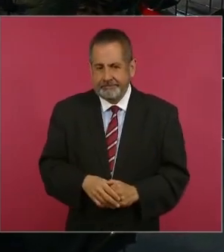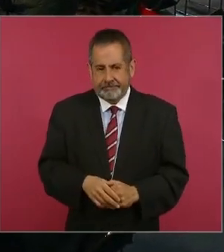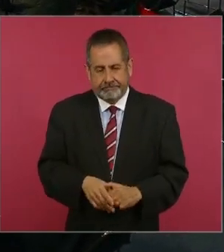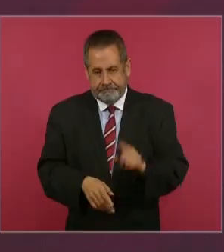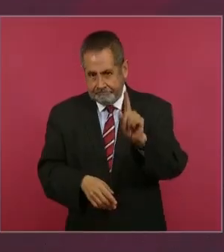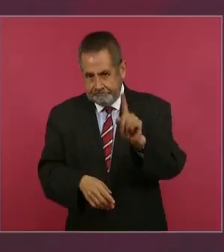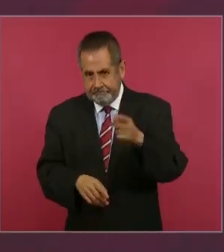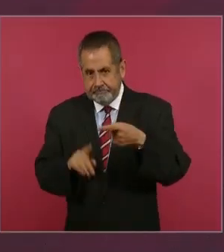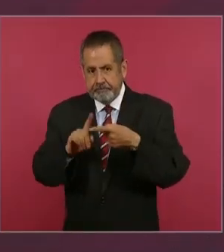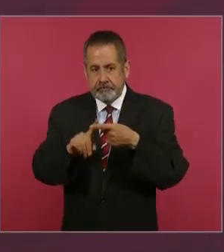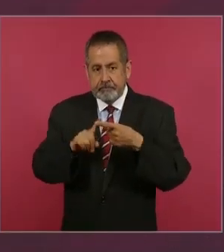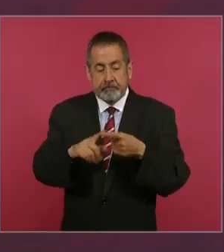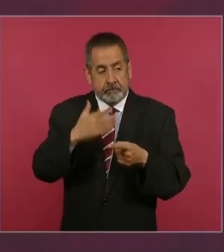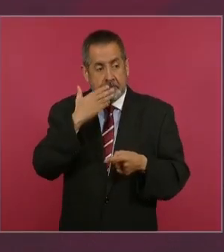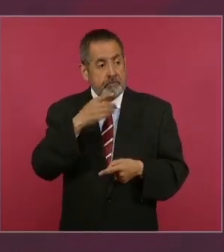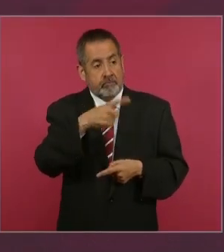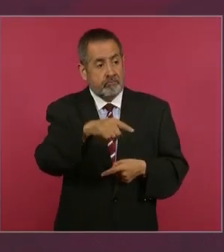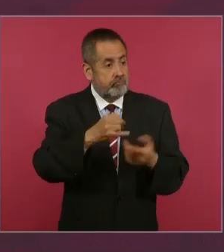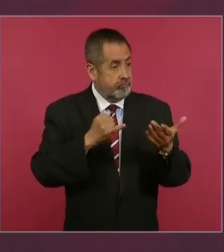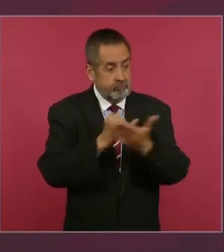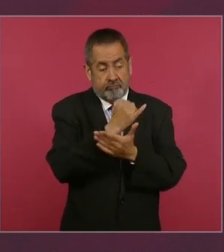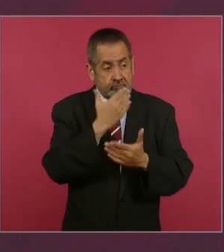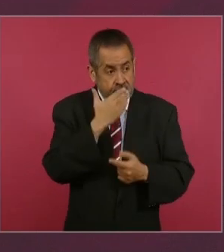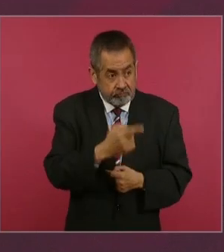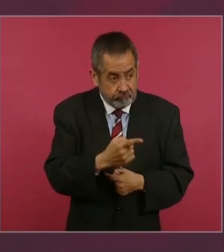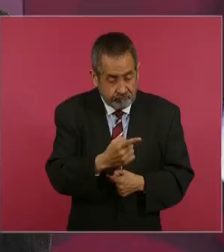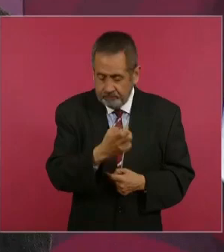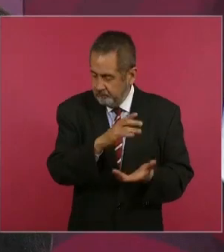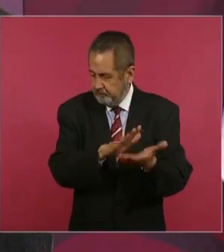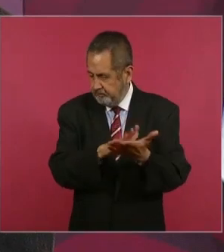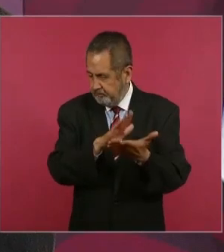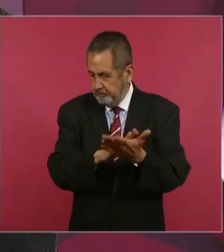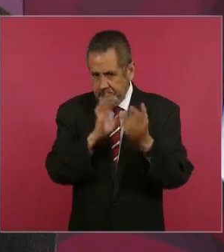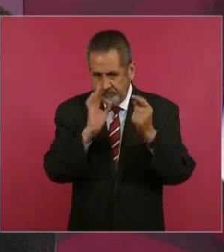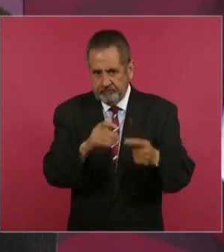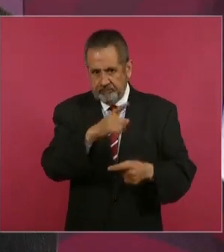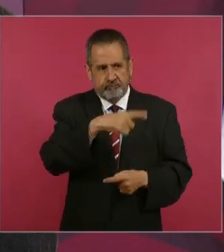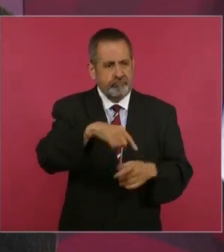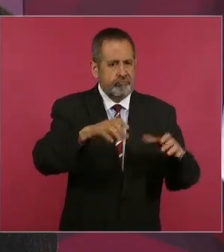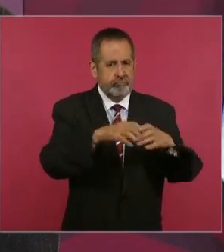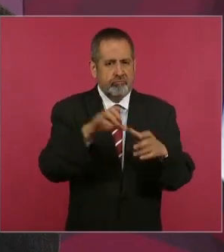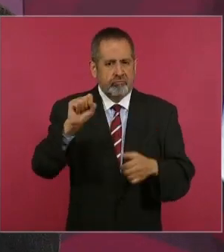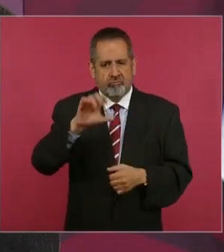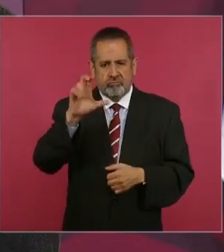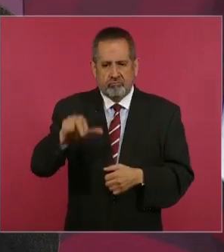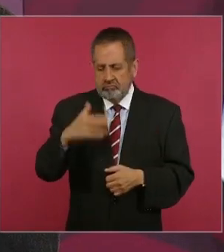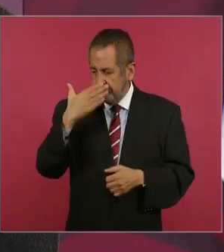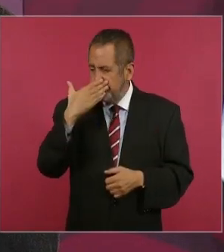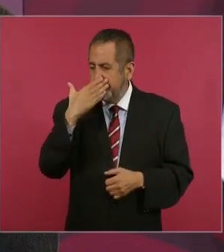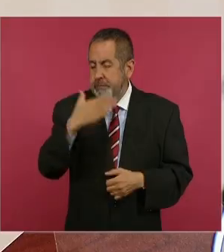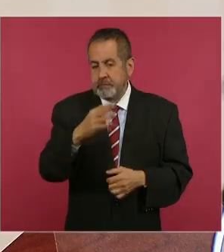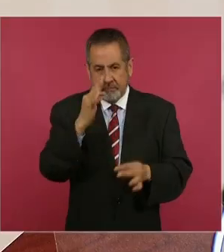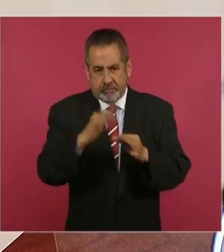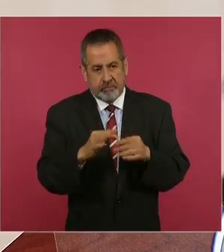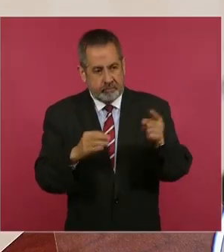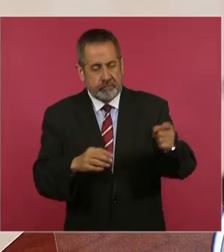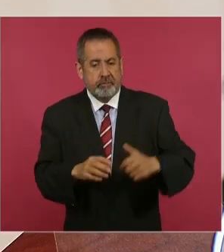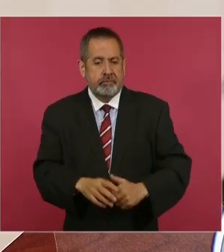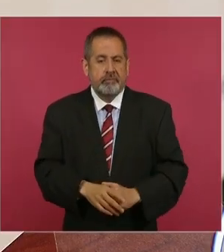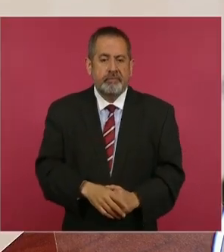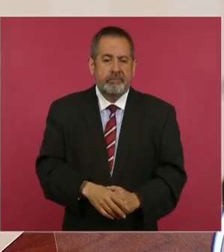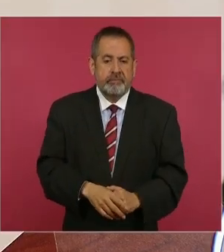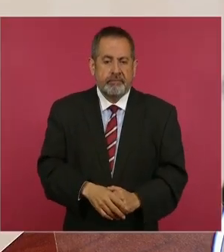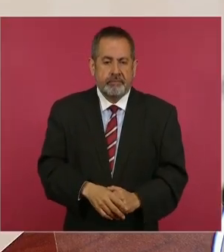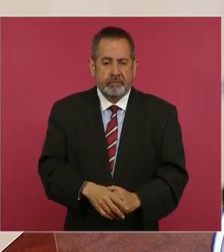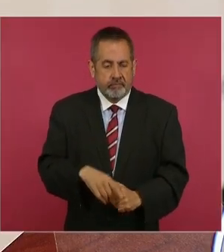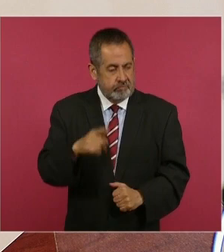lugar celebro que hayan tomado esa decisión en la corte